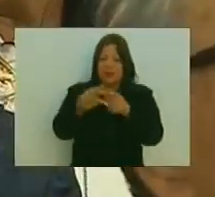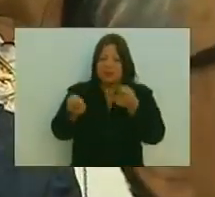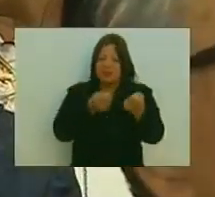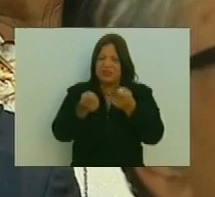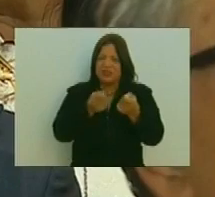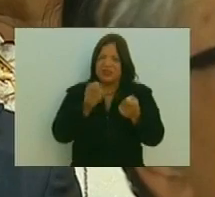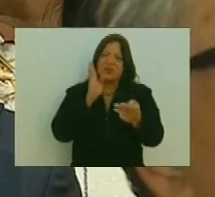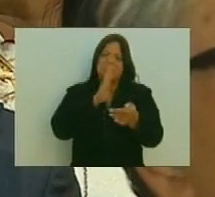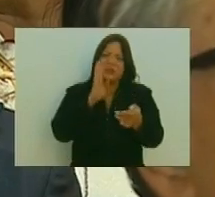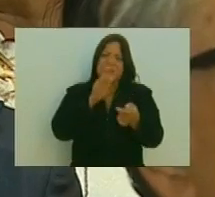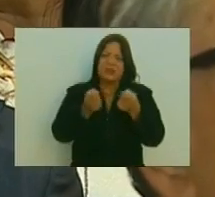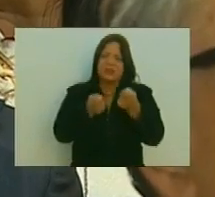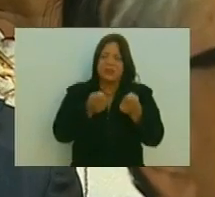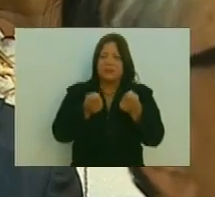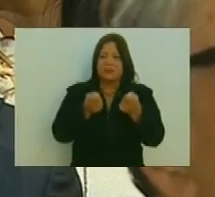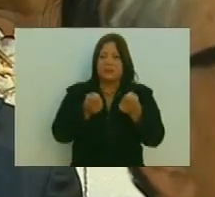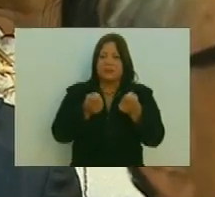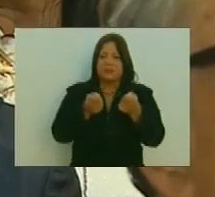argucias artificiosas para